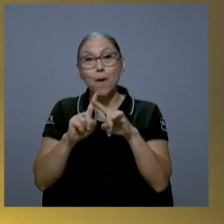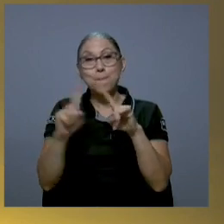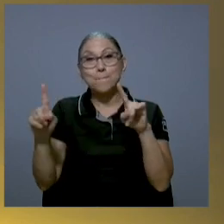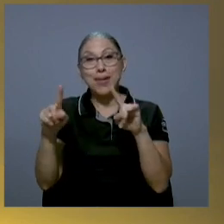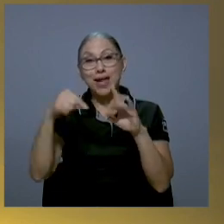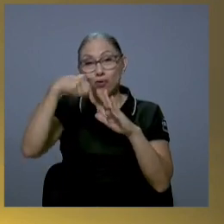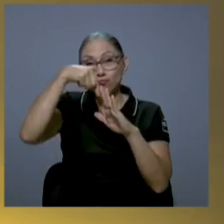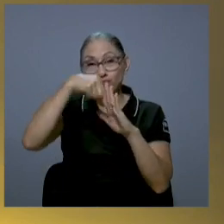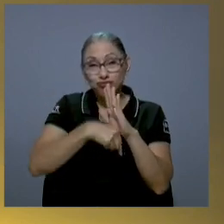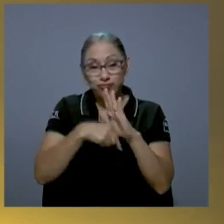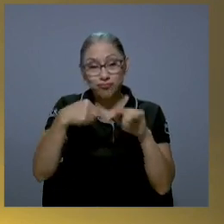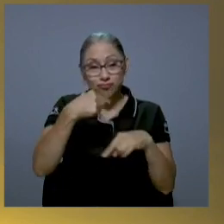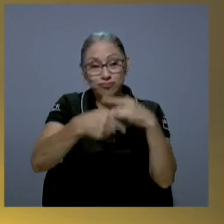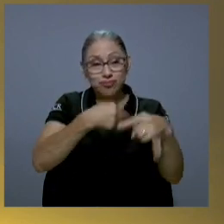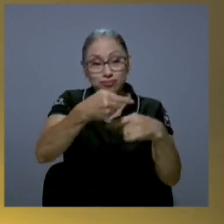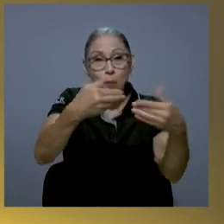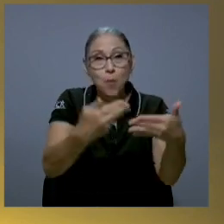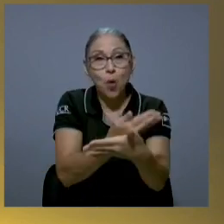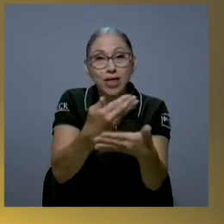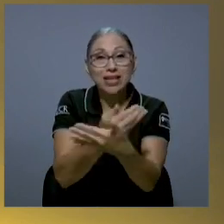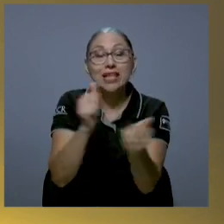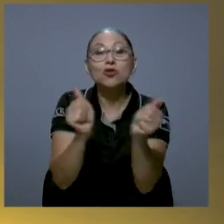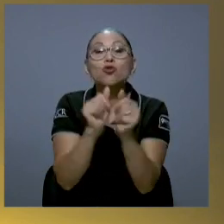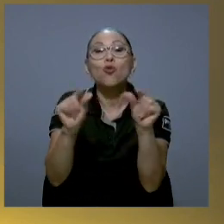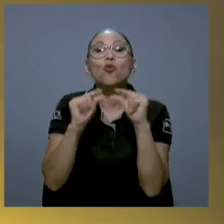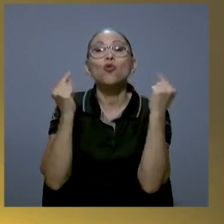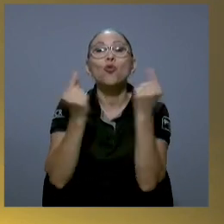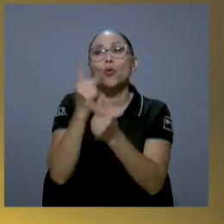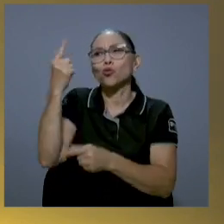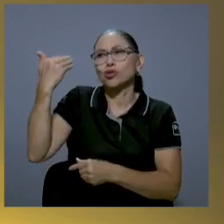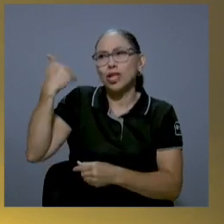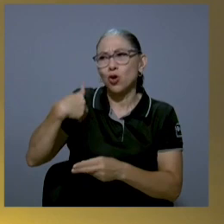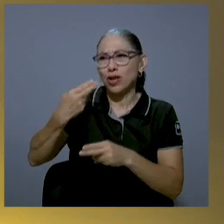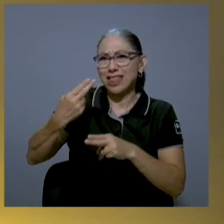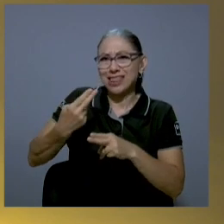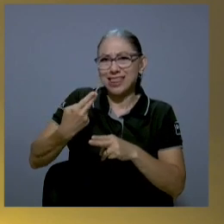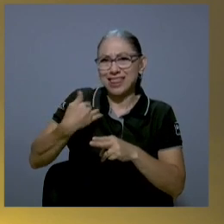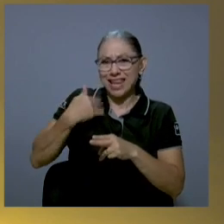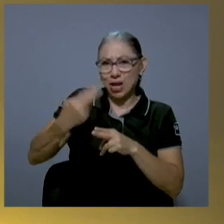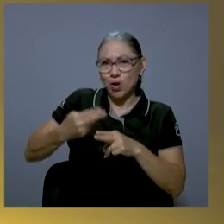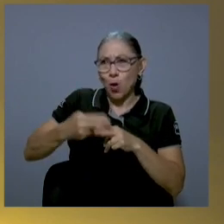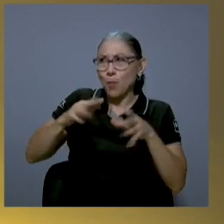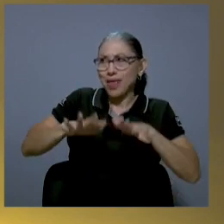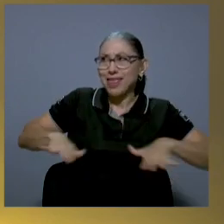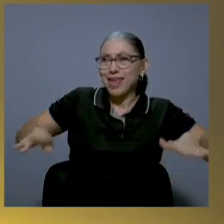este pequeño grupo, donde un señor que tiene nombre de campus universitario,